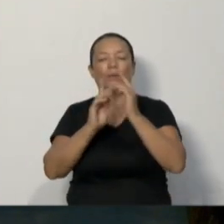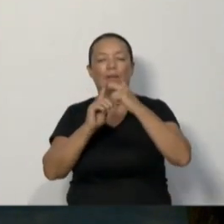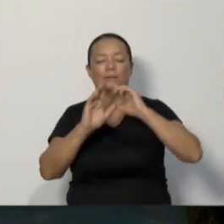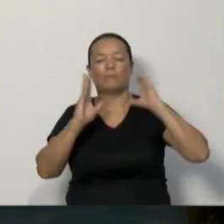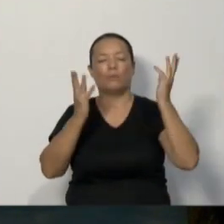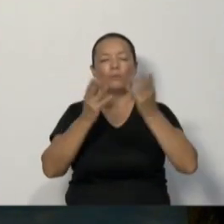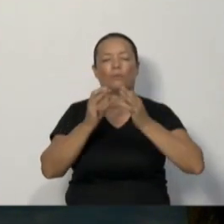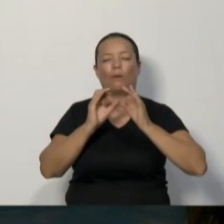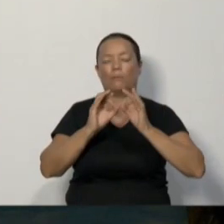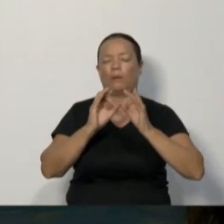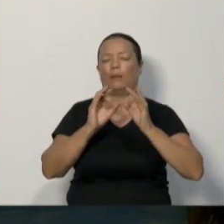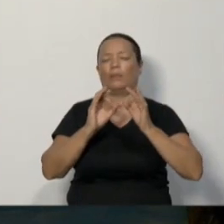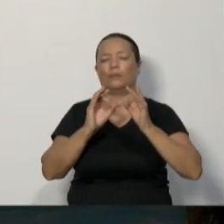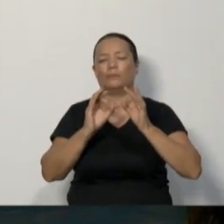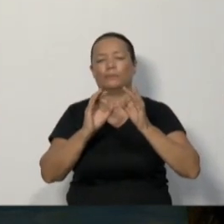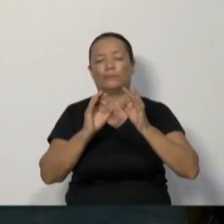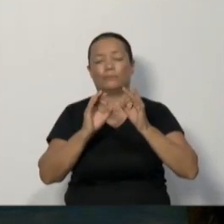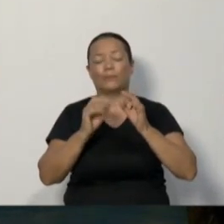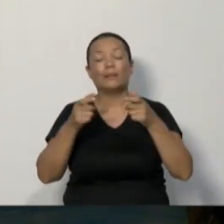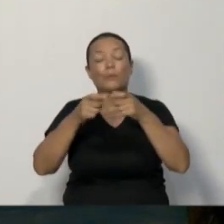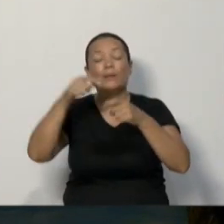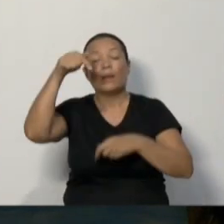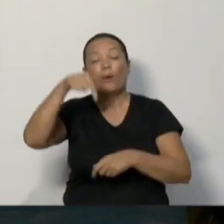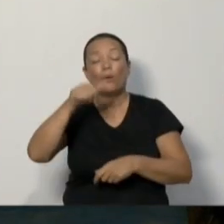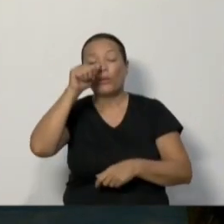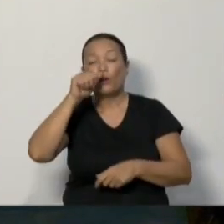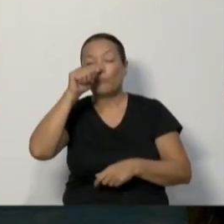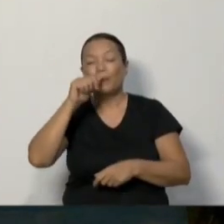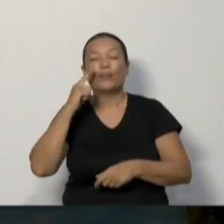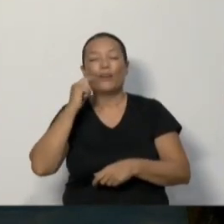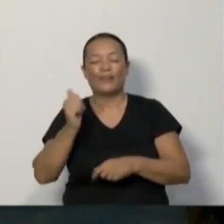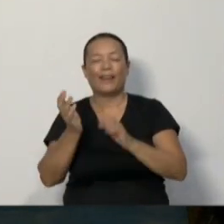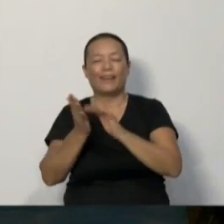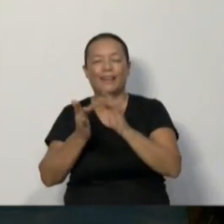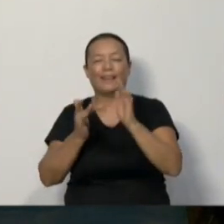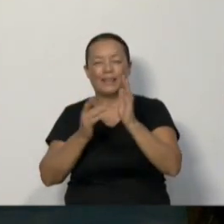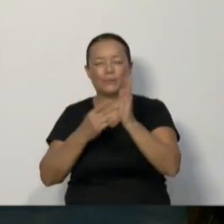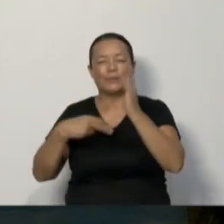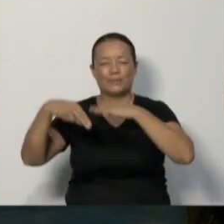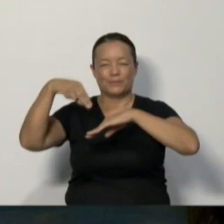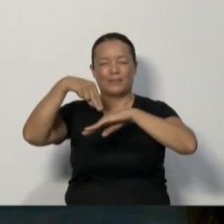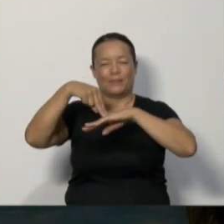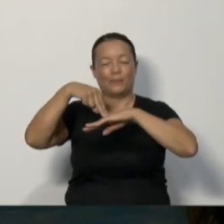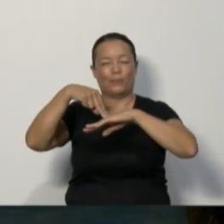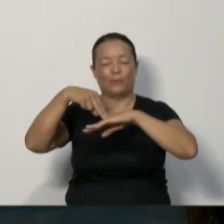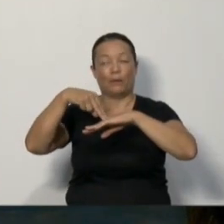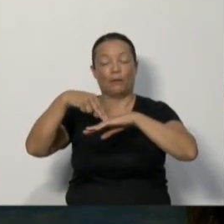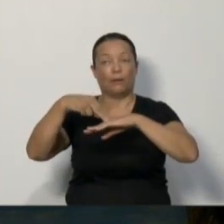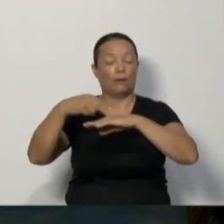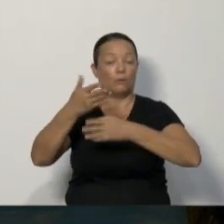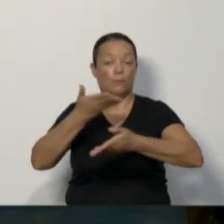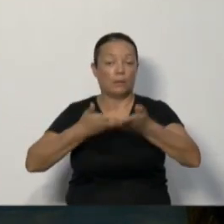Iglesia extendida por toda la tierra y reunida aquí en el domingo, día en que Cristo ha vencido la muerte y nos ha